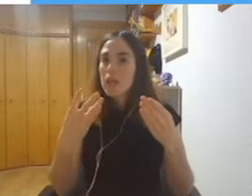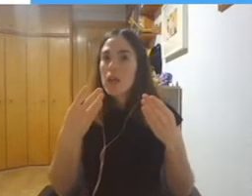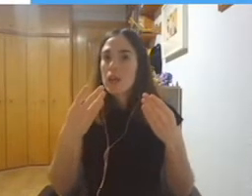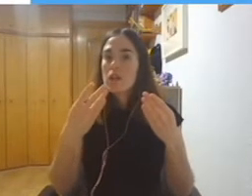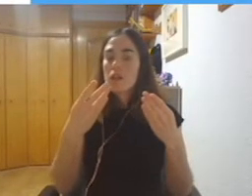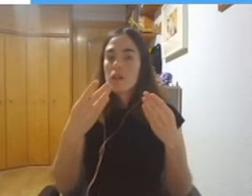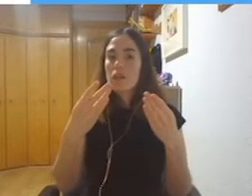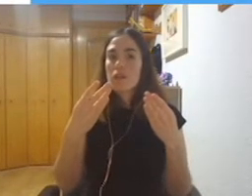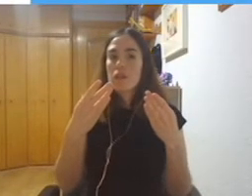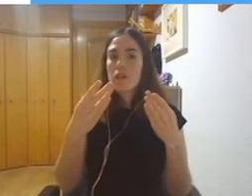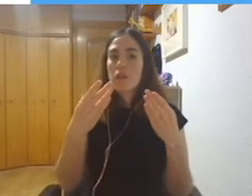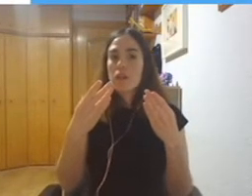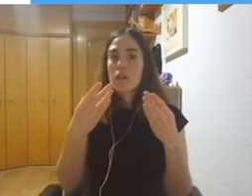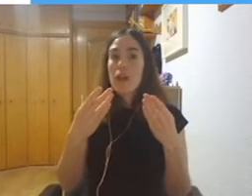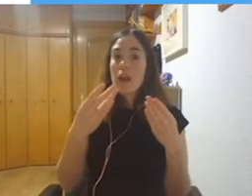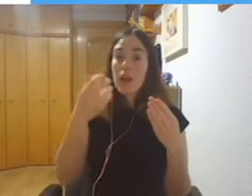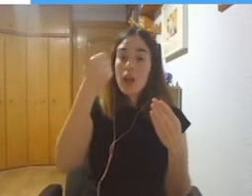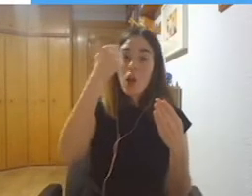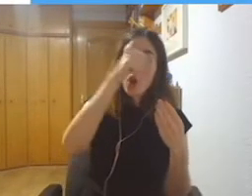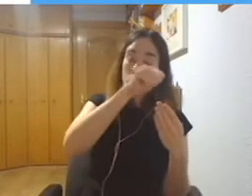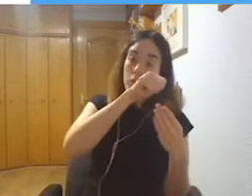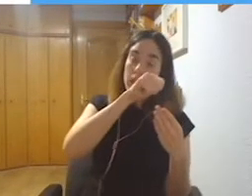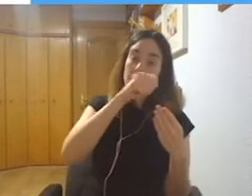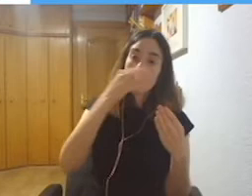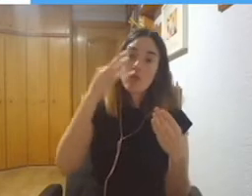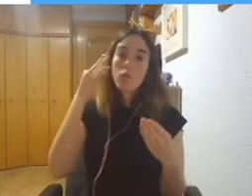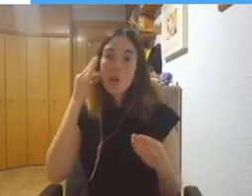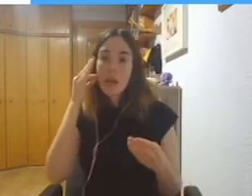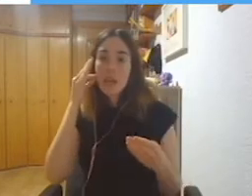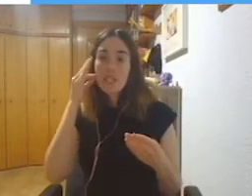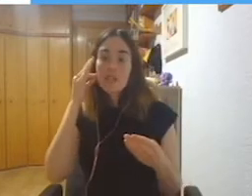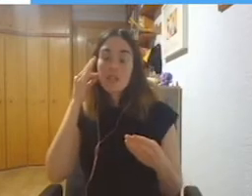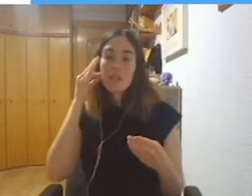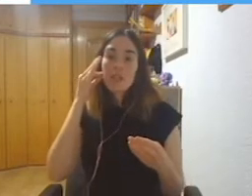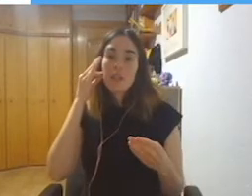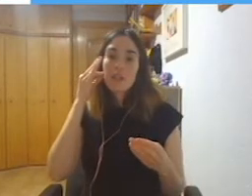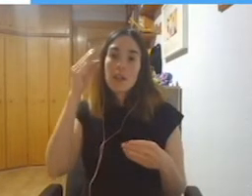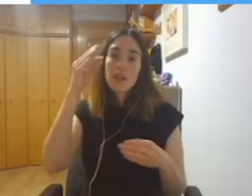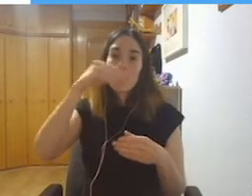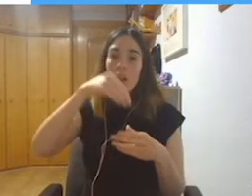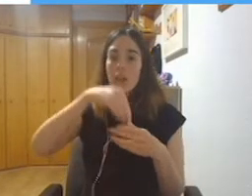la cantidad de hombres y de mujeres que aparecen